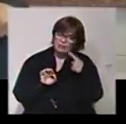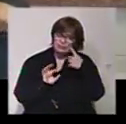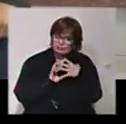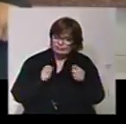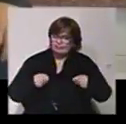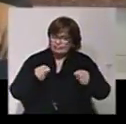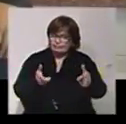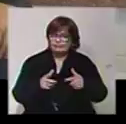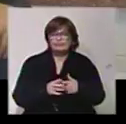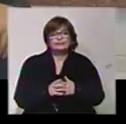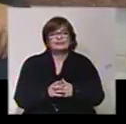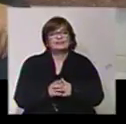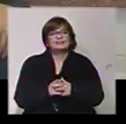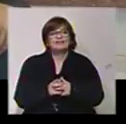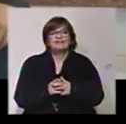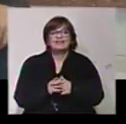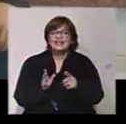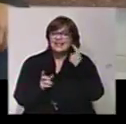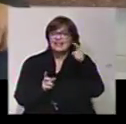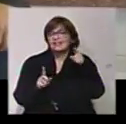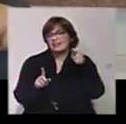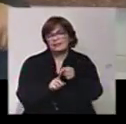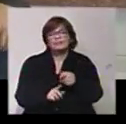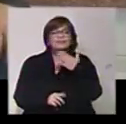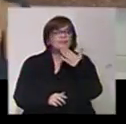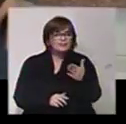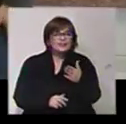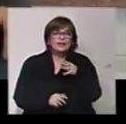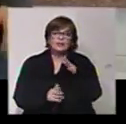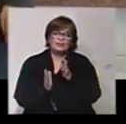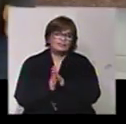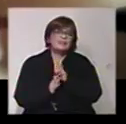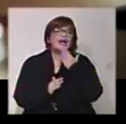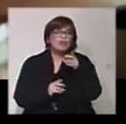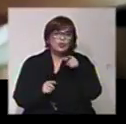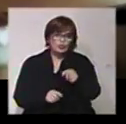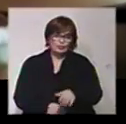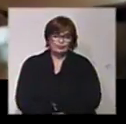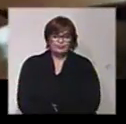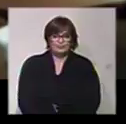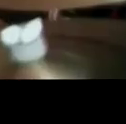se escucha y es la idea. Gracias, Juan. Por favor, gracias a vos.